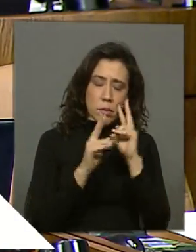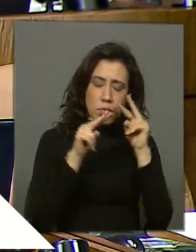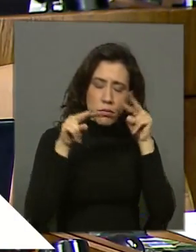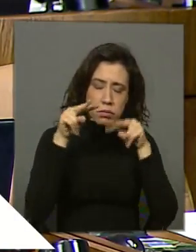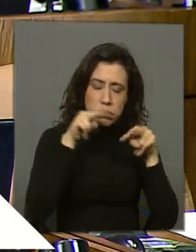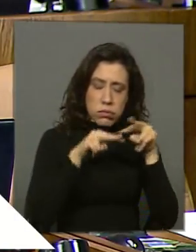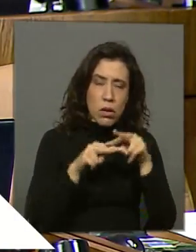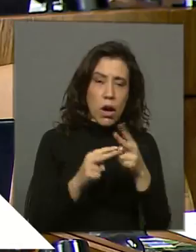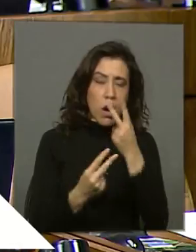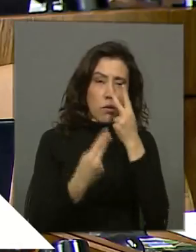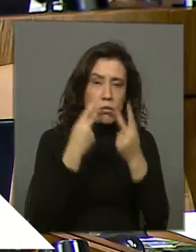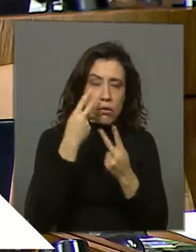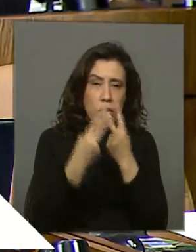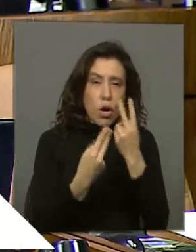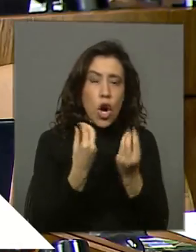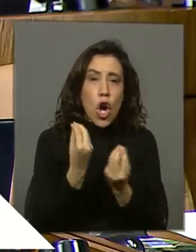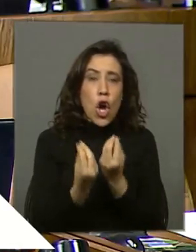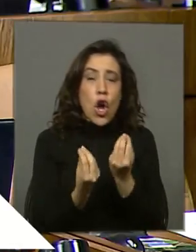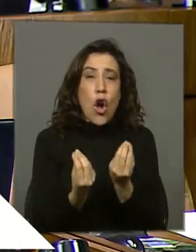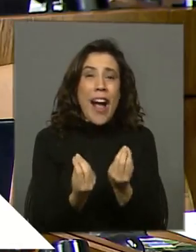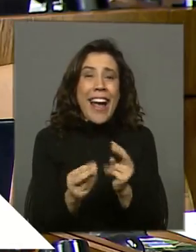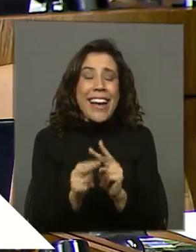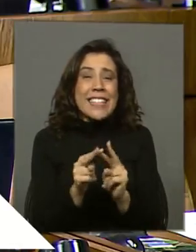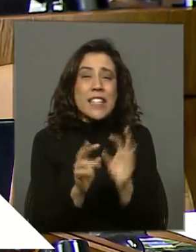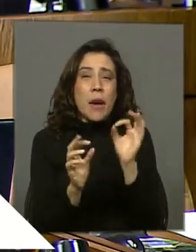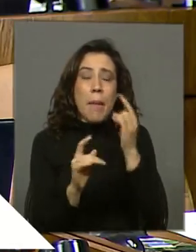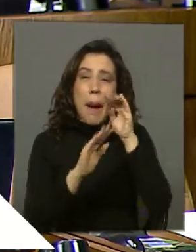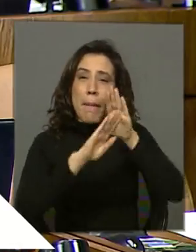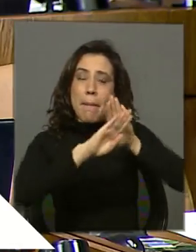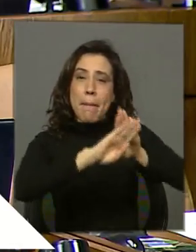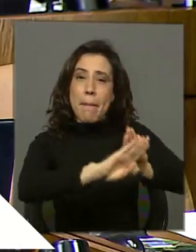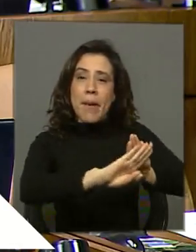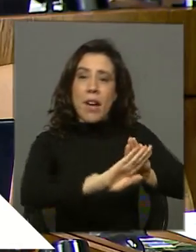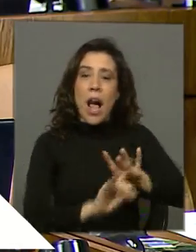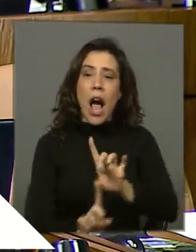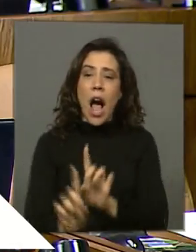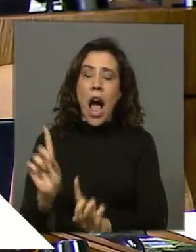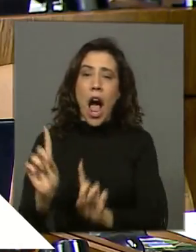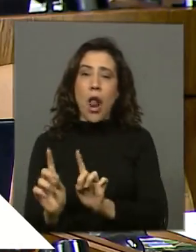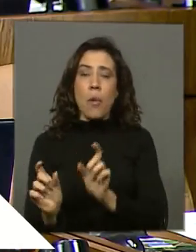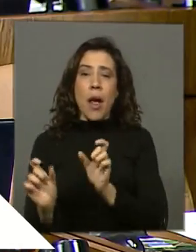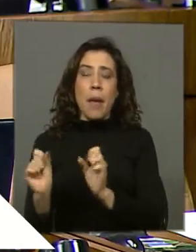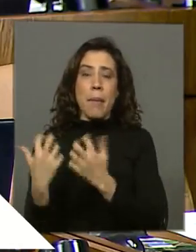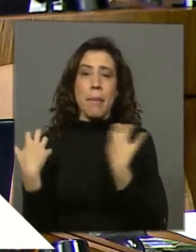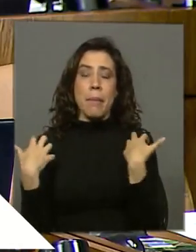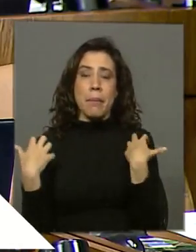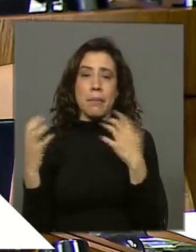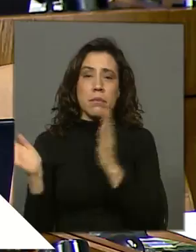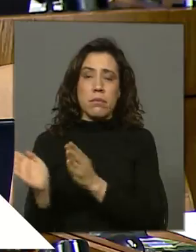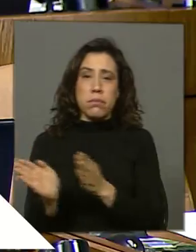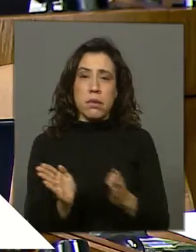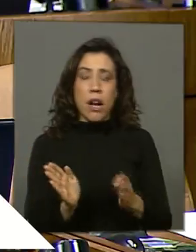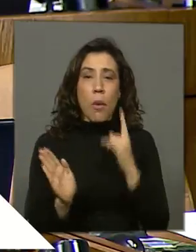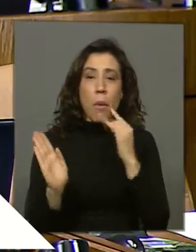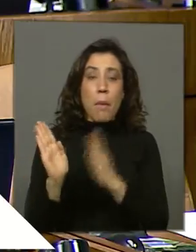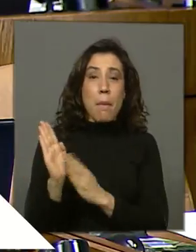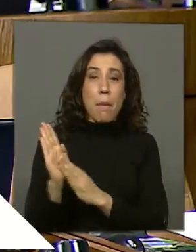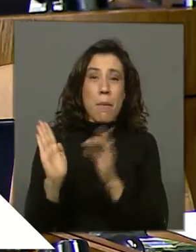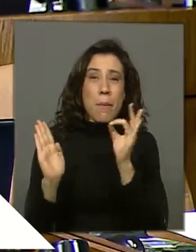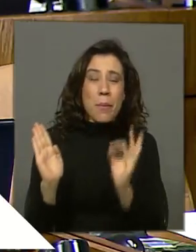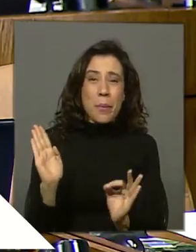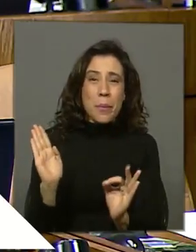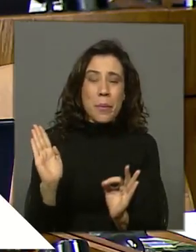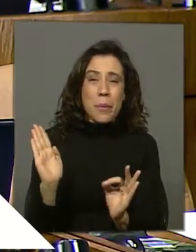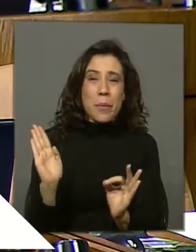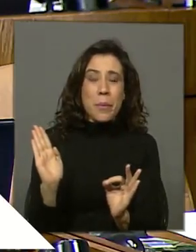conocer de cerca el cómo actuaron de manera preventiva algunos reguladores que según consta efectivamente